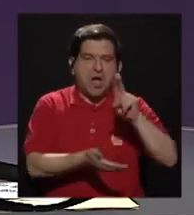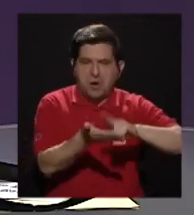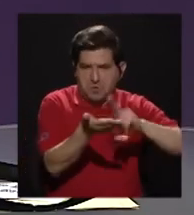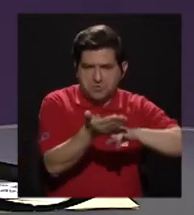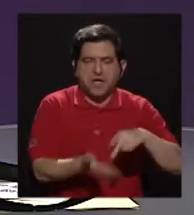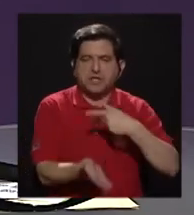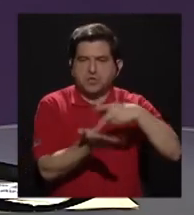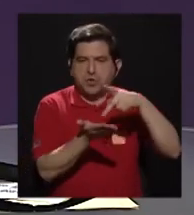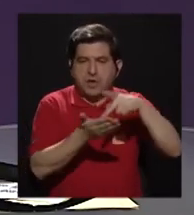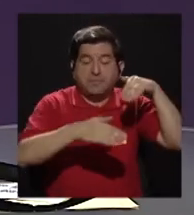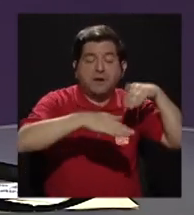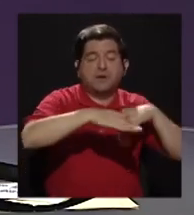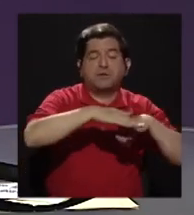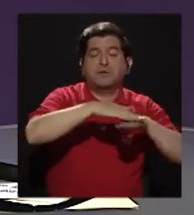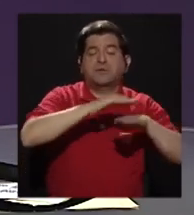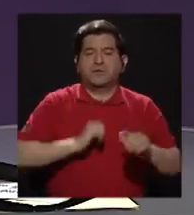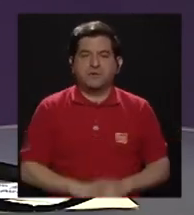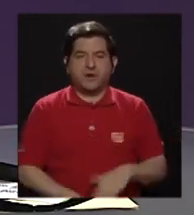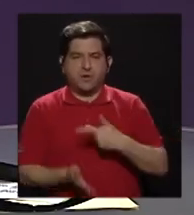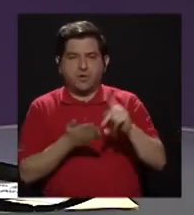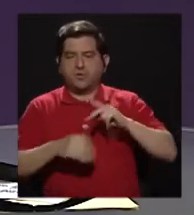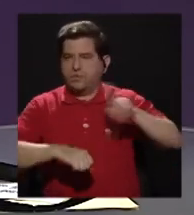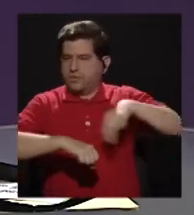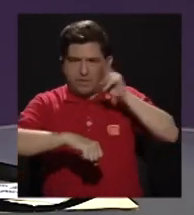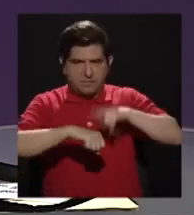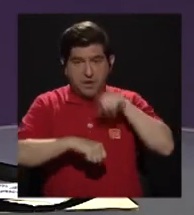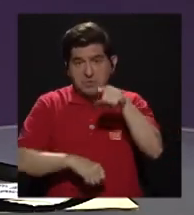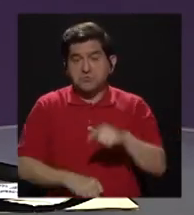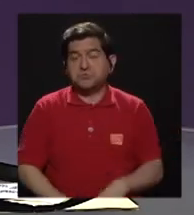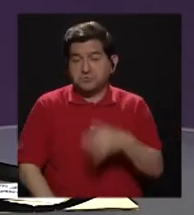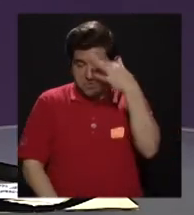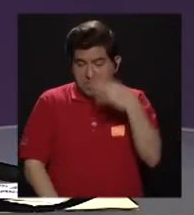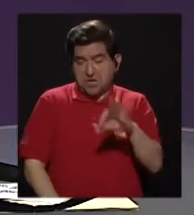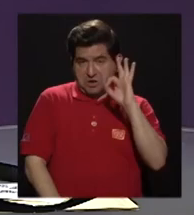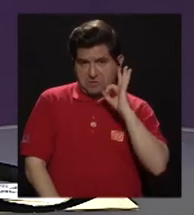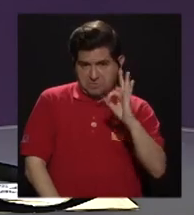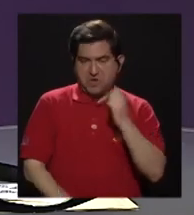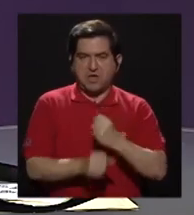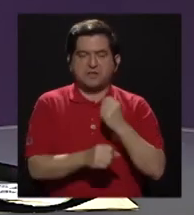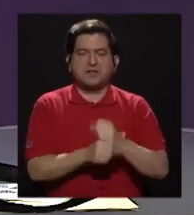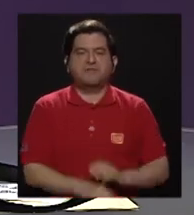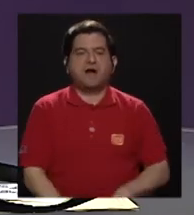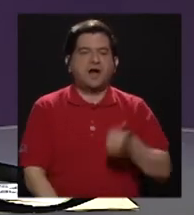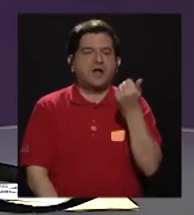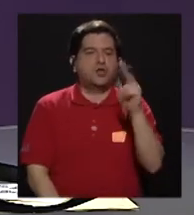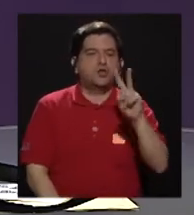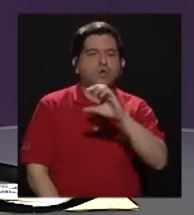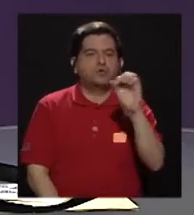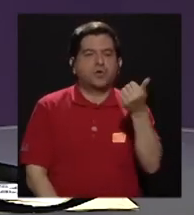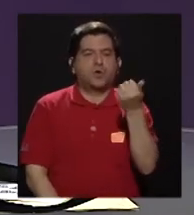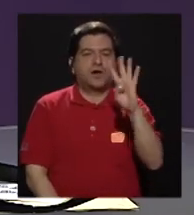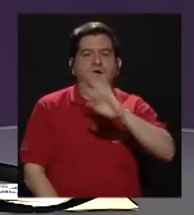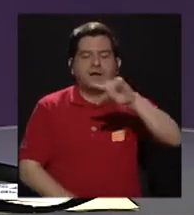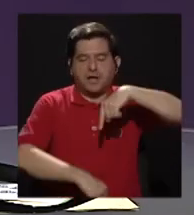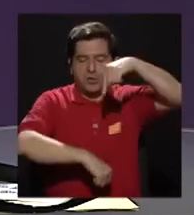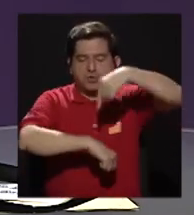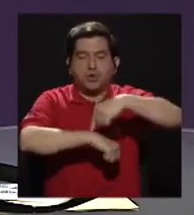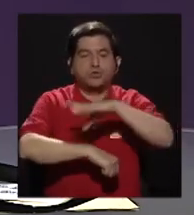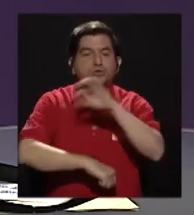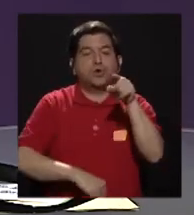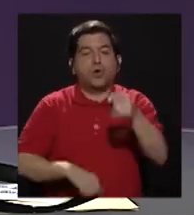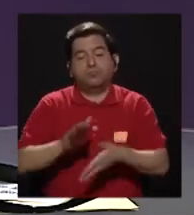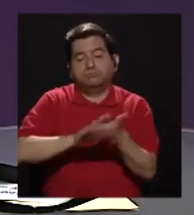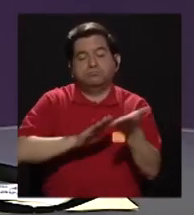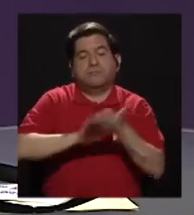voy a pagar por debajo del salario mínimo, si te parece bueno vas a trabajar de 12 a 14 horas y si no te vas.